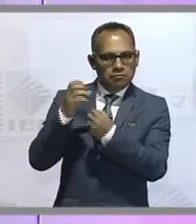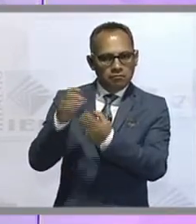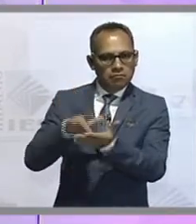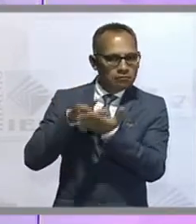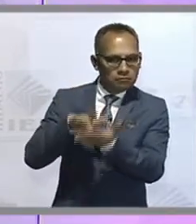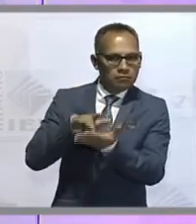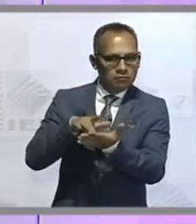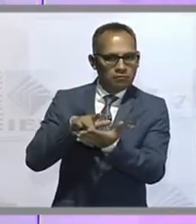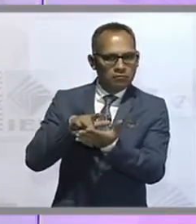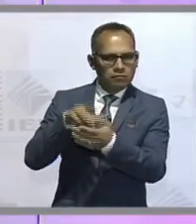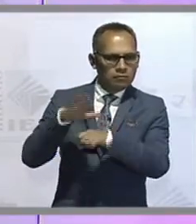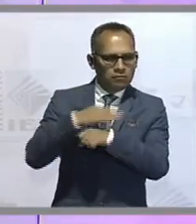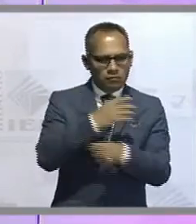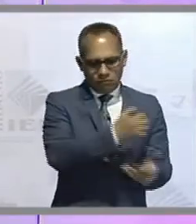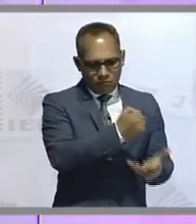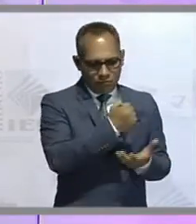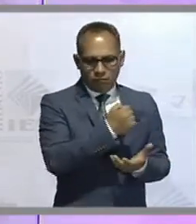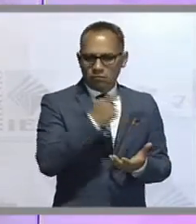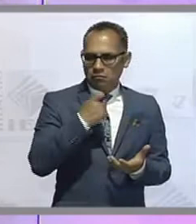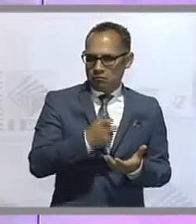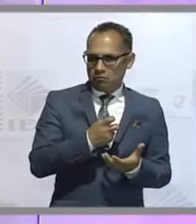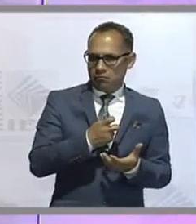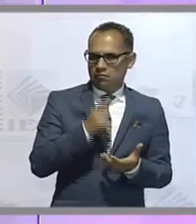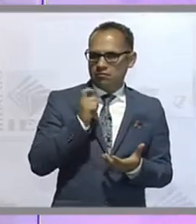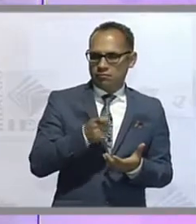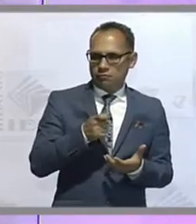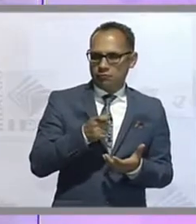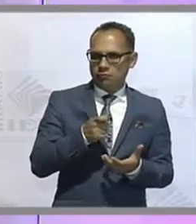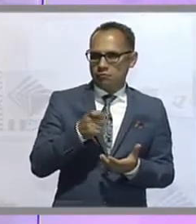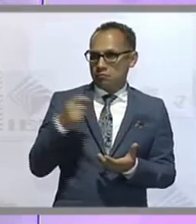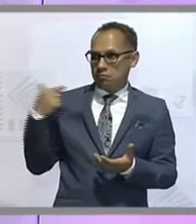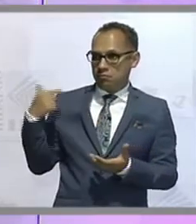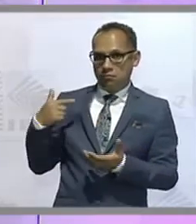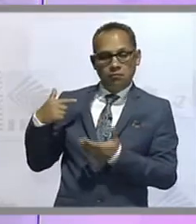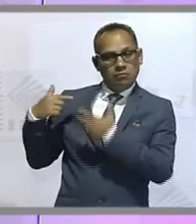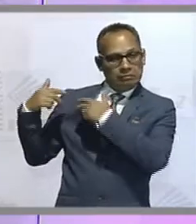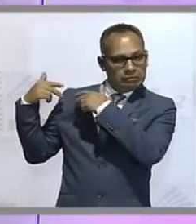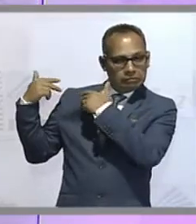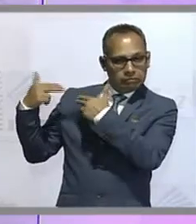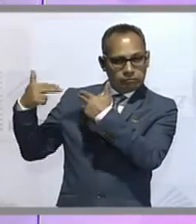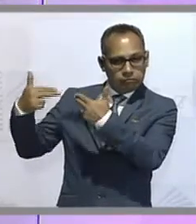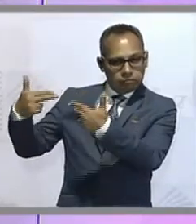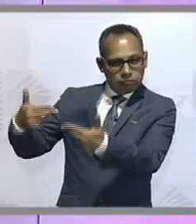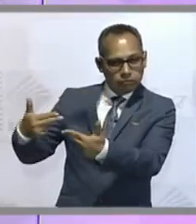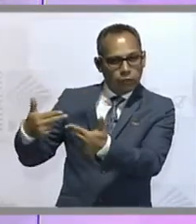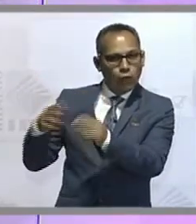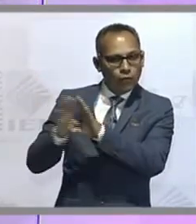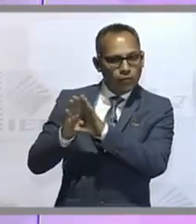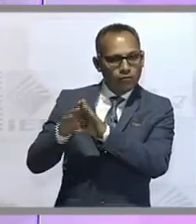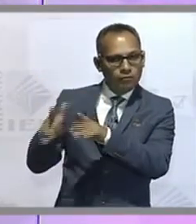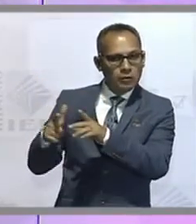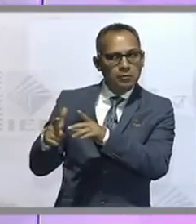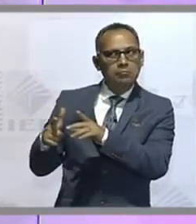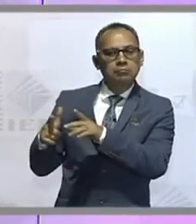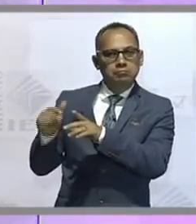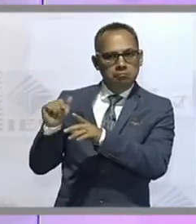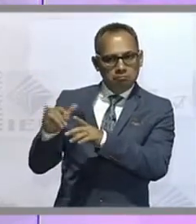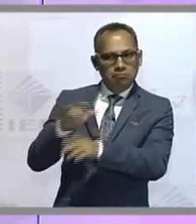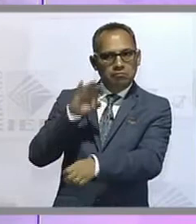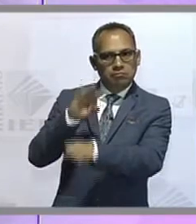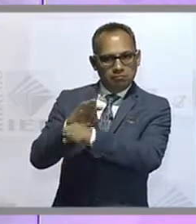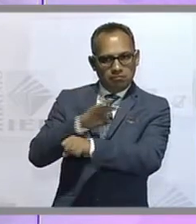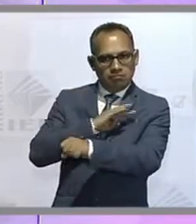heredado nuestros antepasados para su servidor es muy importante la historia y la cultura de cada uno de los municipios